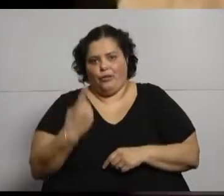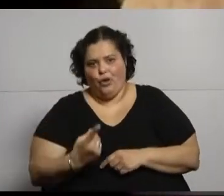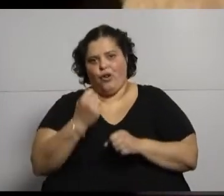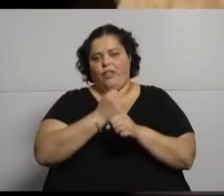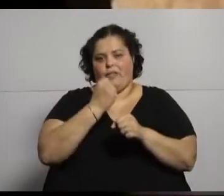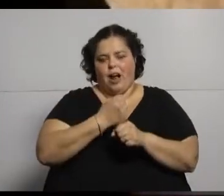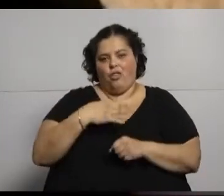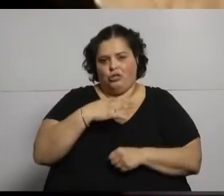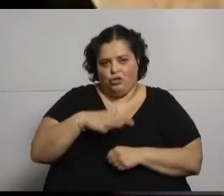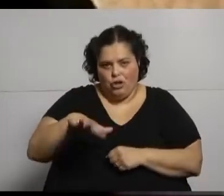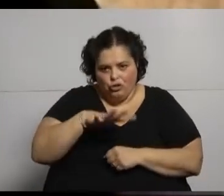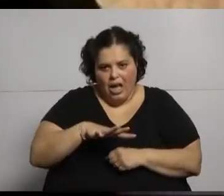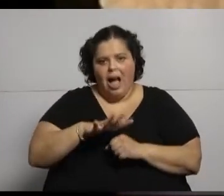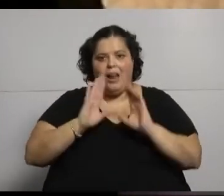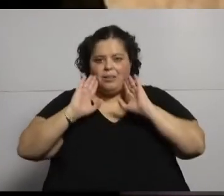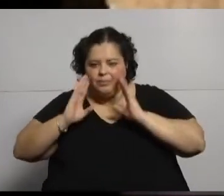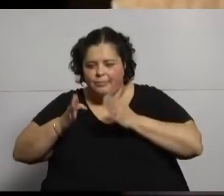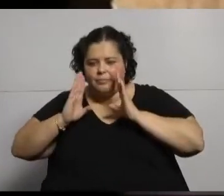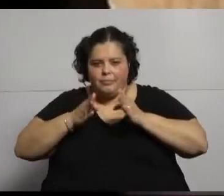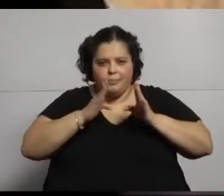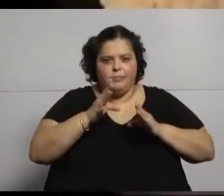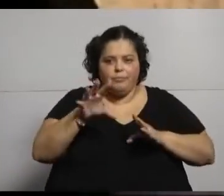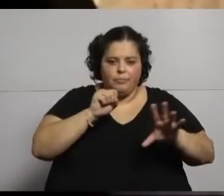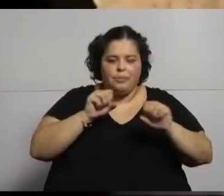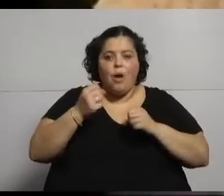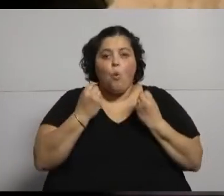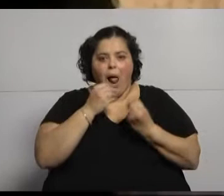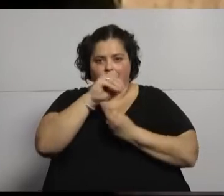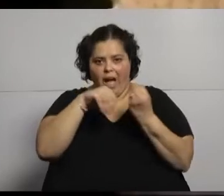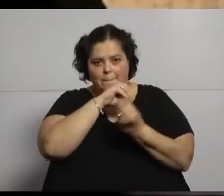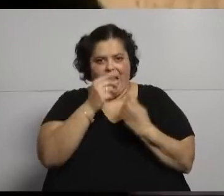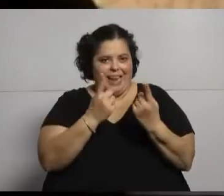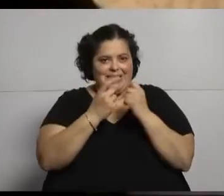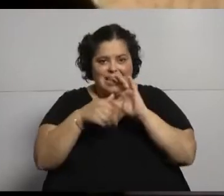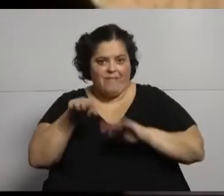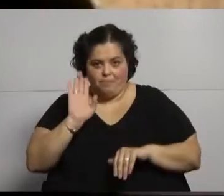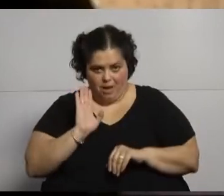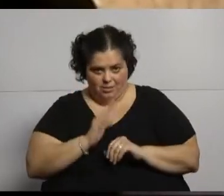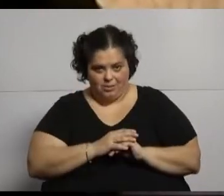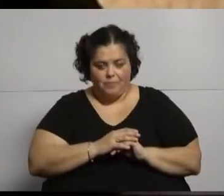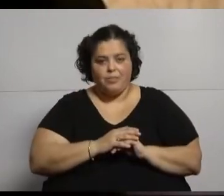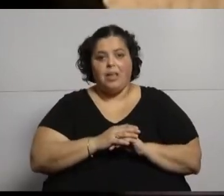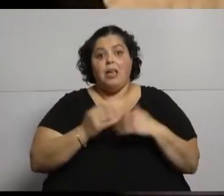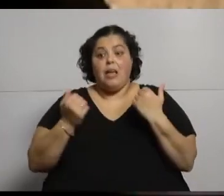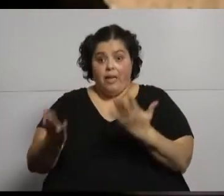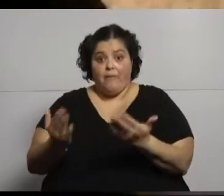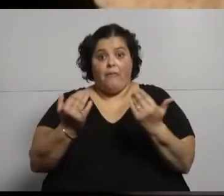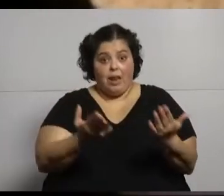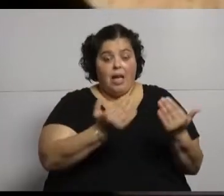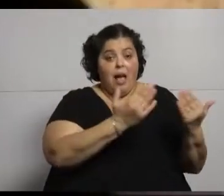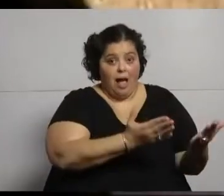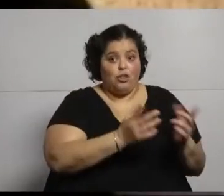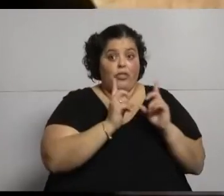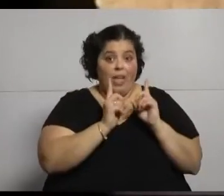trabajadoras sociales, fuimos focalizando aquellas familias que lo necesitaban mucho más y pudimos ir entregando kit